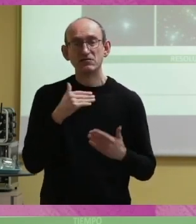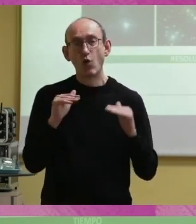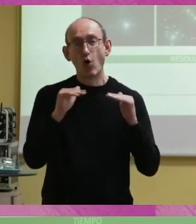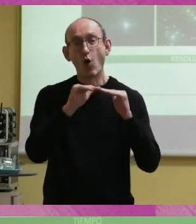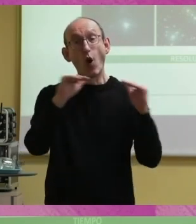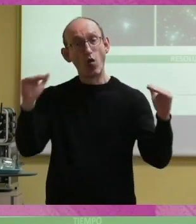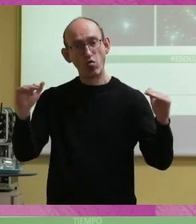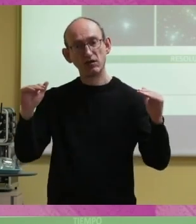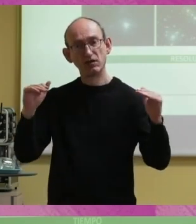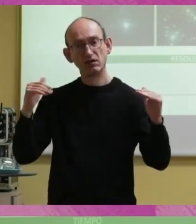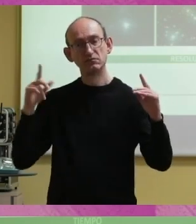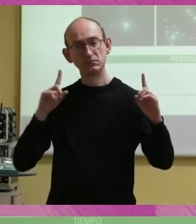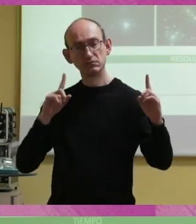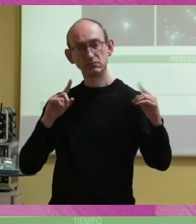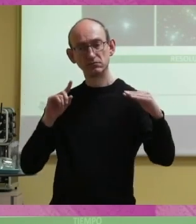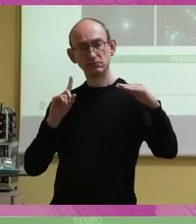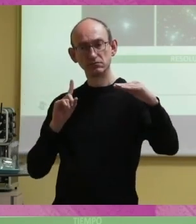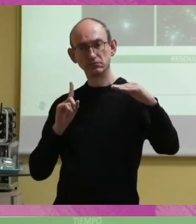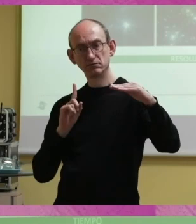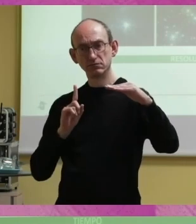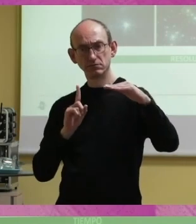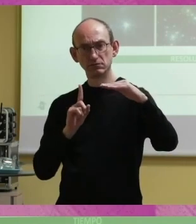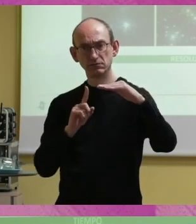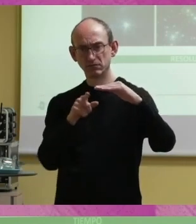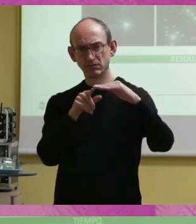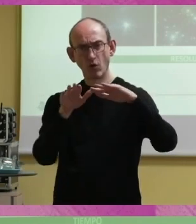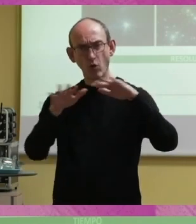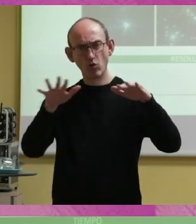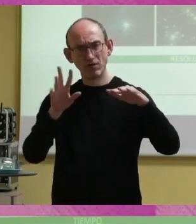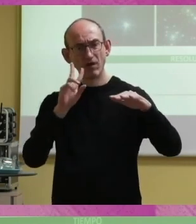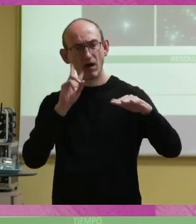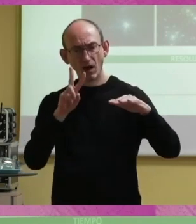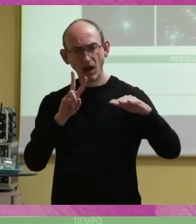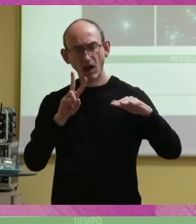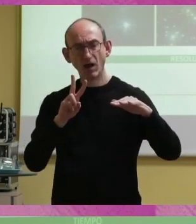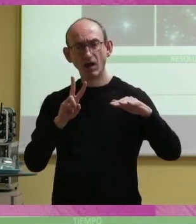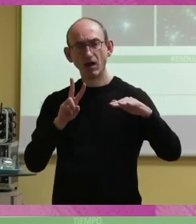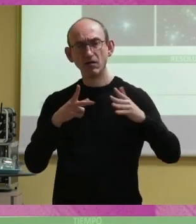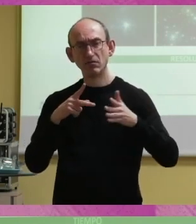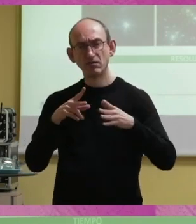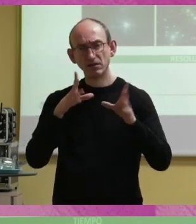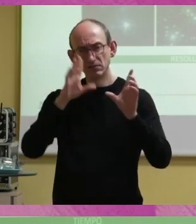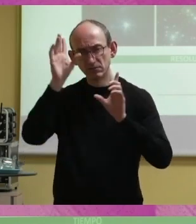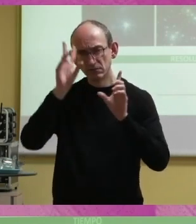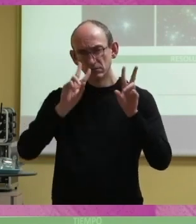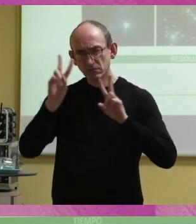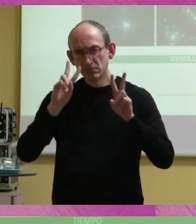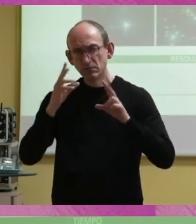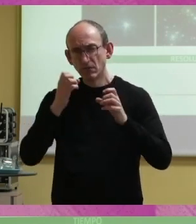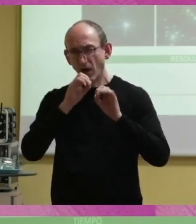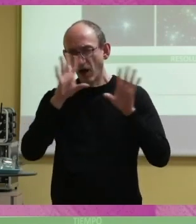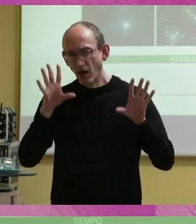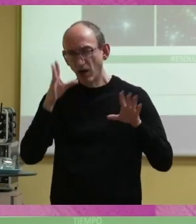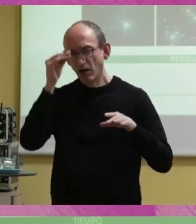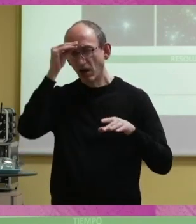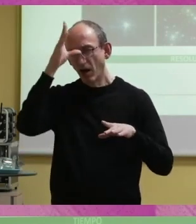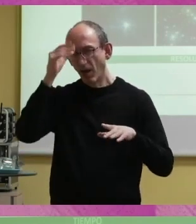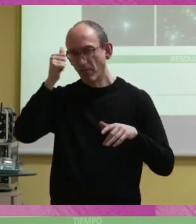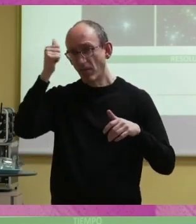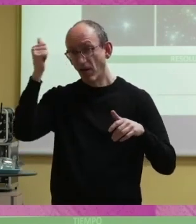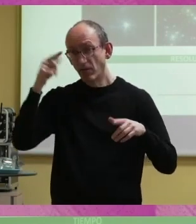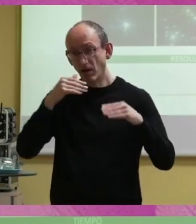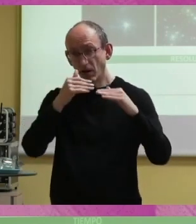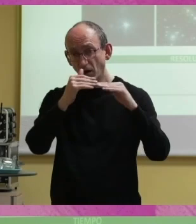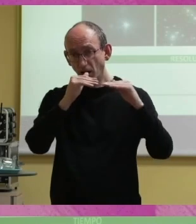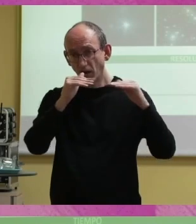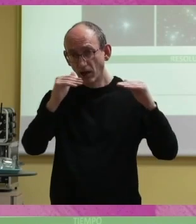horizonte, a medida que te vas acercando, pues ves que se mueve, ¿no? Y a medida que ganas resolución y capacidad de entendimiento, ves que todavía hay